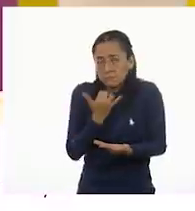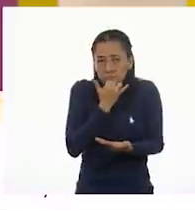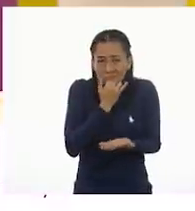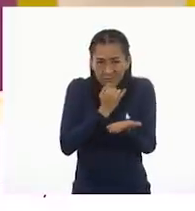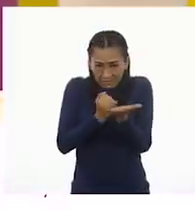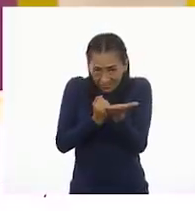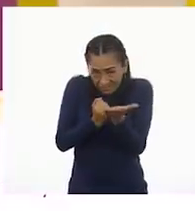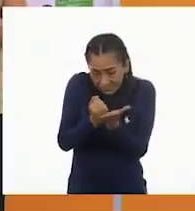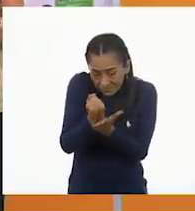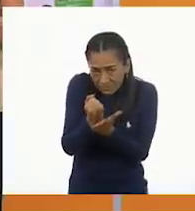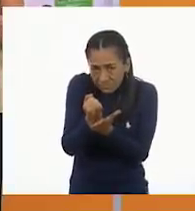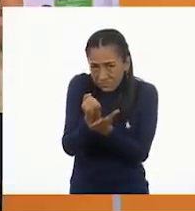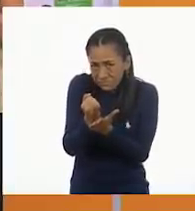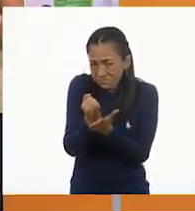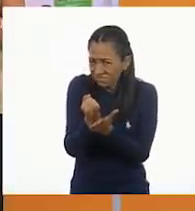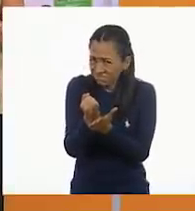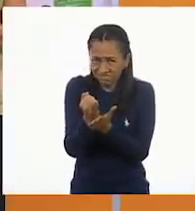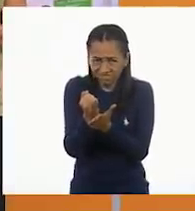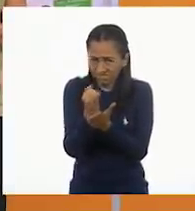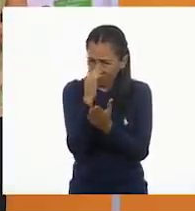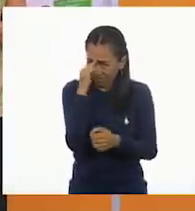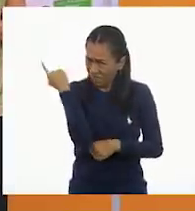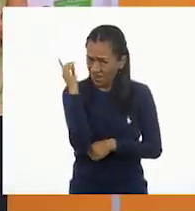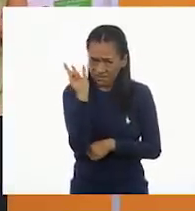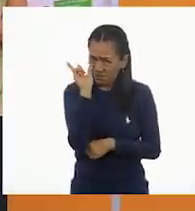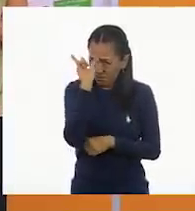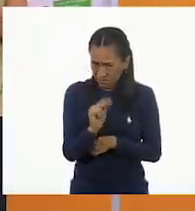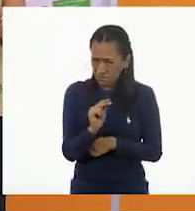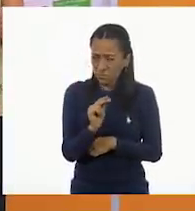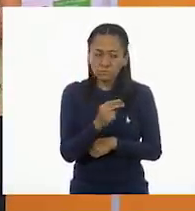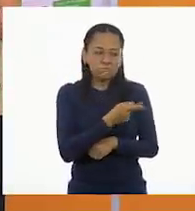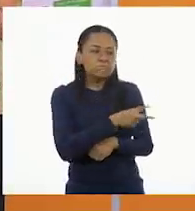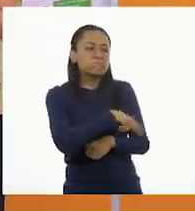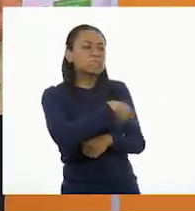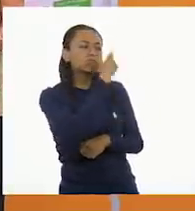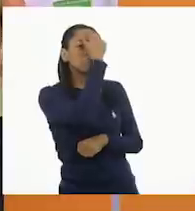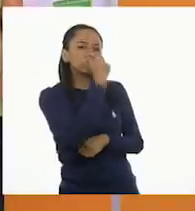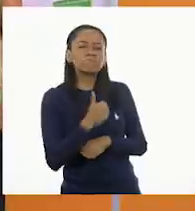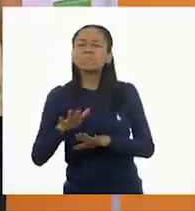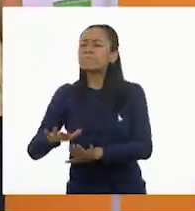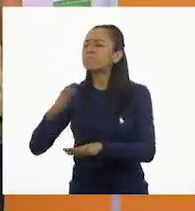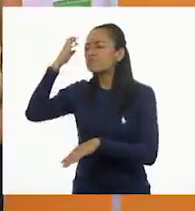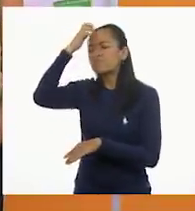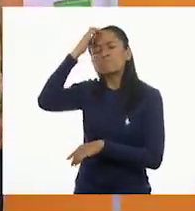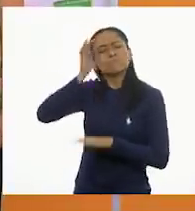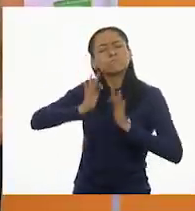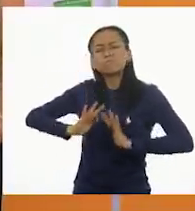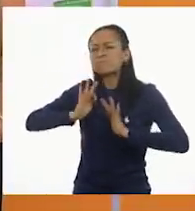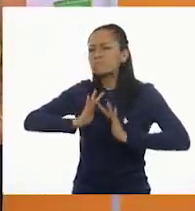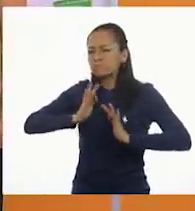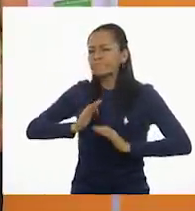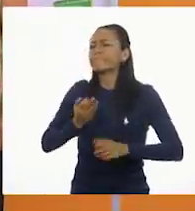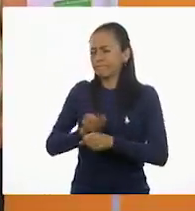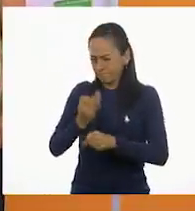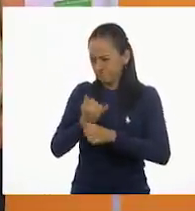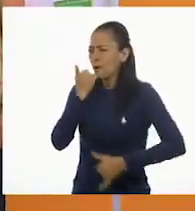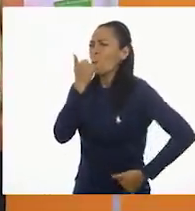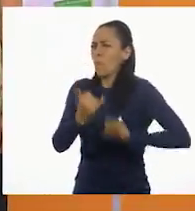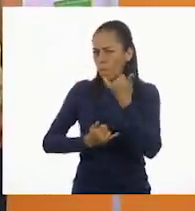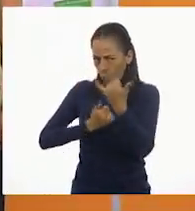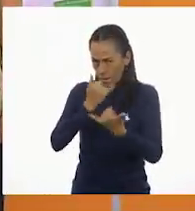te preocupes, Panchito. Ahora vamos a jugar un juego que te va a aclarar cuáles son esas decisiones de las que estoy